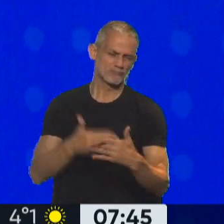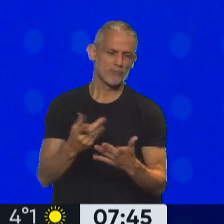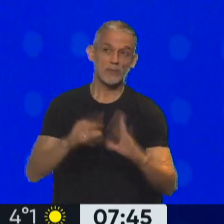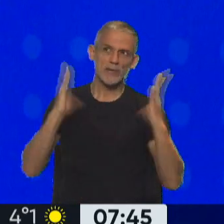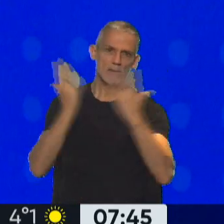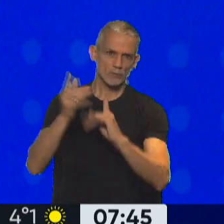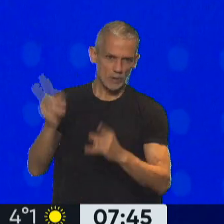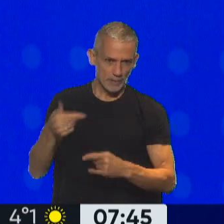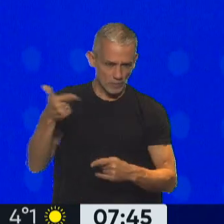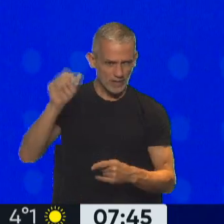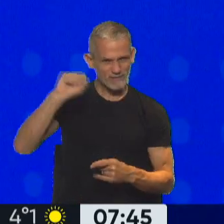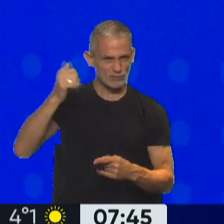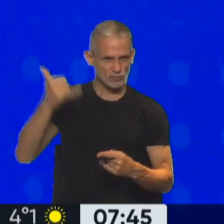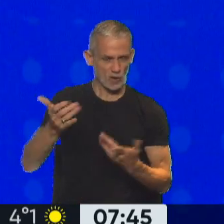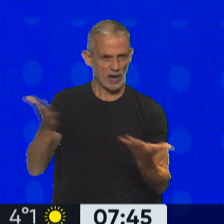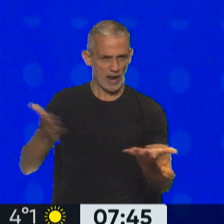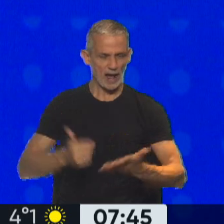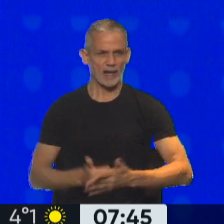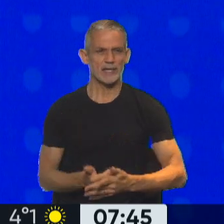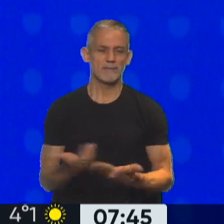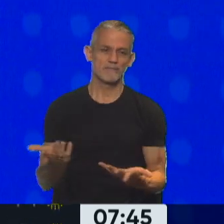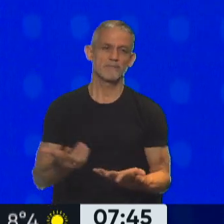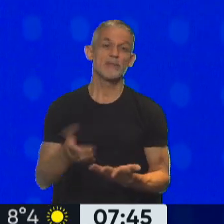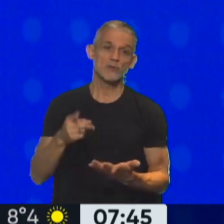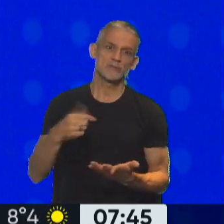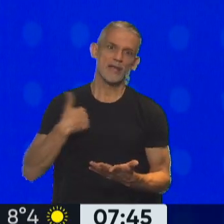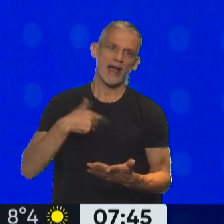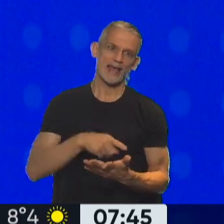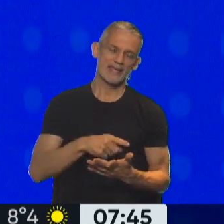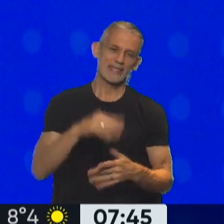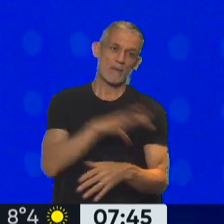mundo que también está metiendo su presión sobre nuestro país y sobre todo los países emergentes.